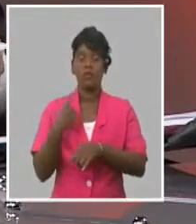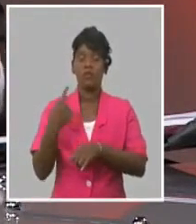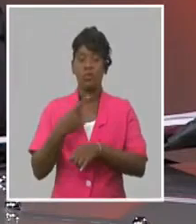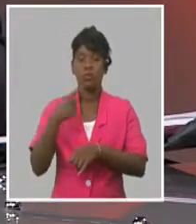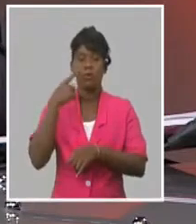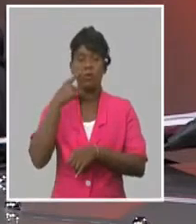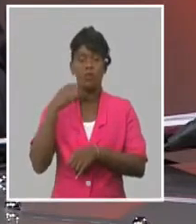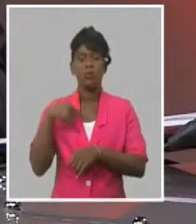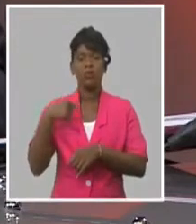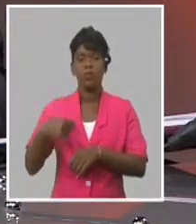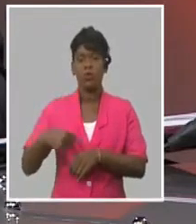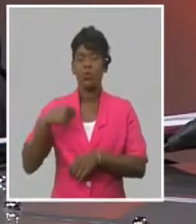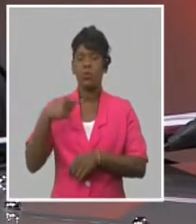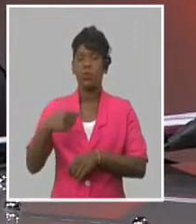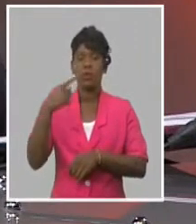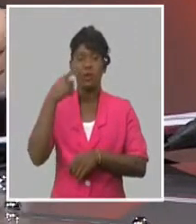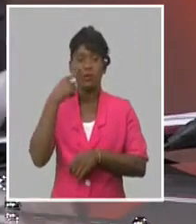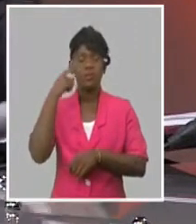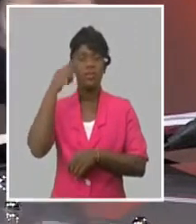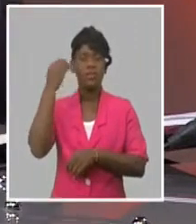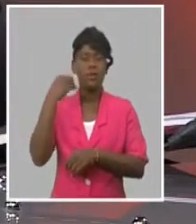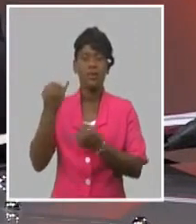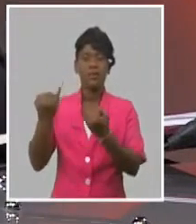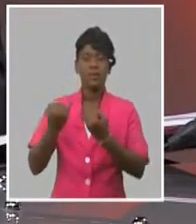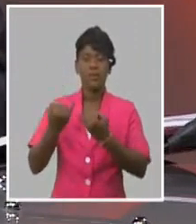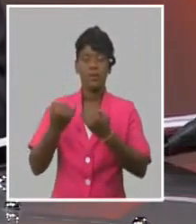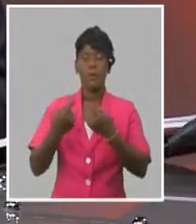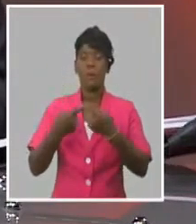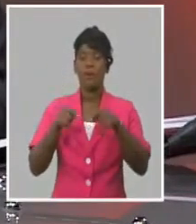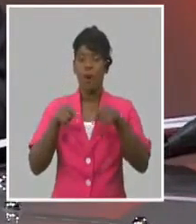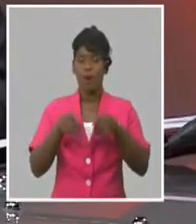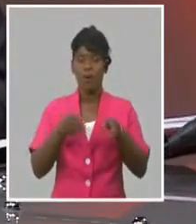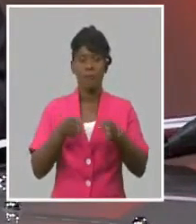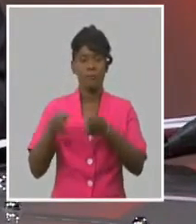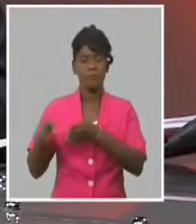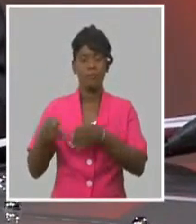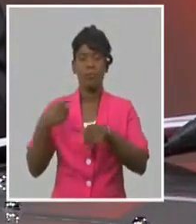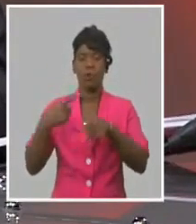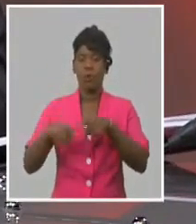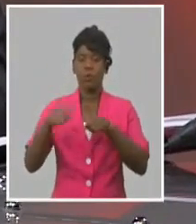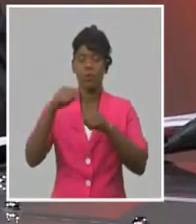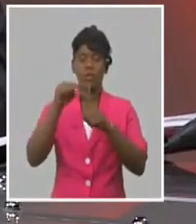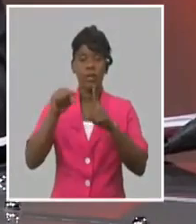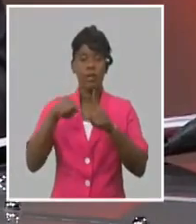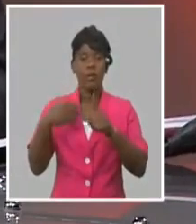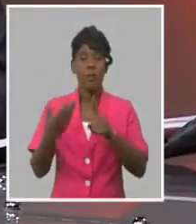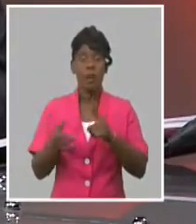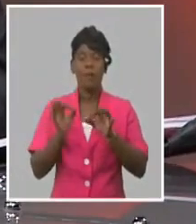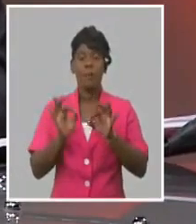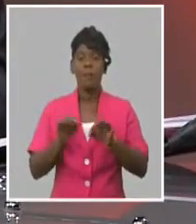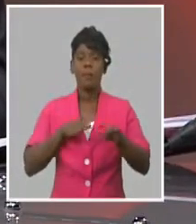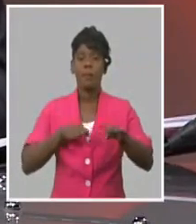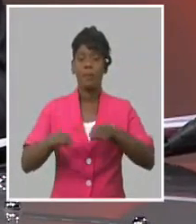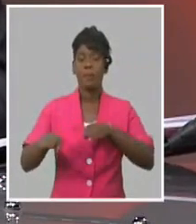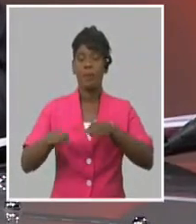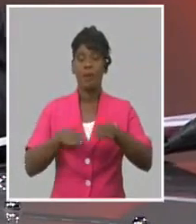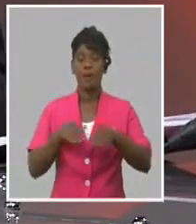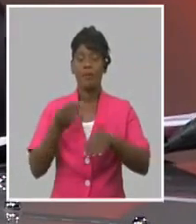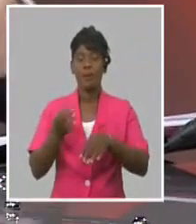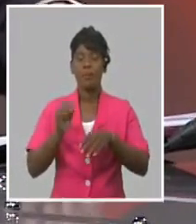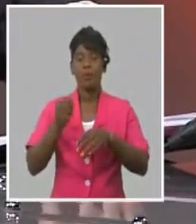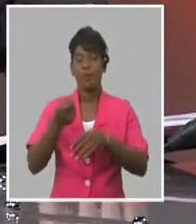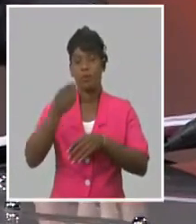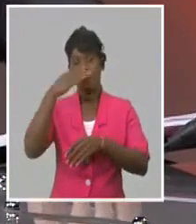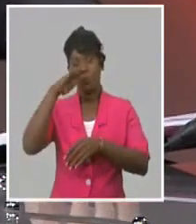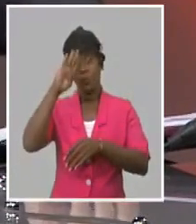vida diaria del país y en la vida económica de nuestro país, pero vamos al centro de nuestra mesa redonda de hoy. La tarea de ordenamiento y una información inicial para